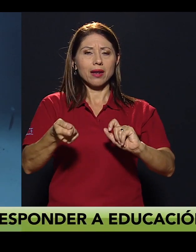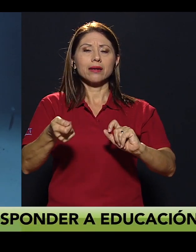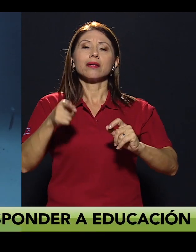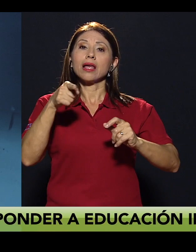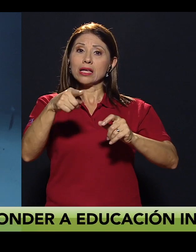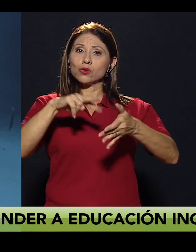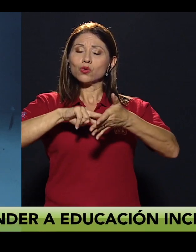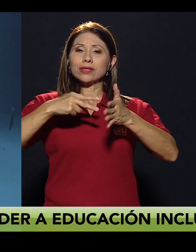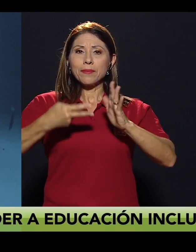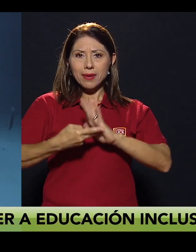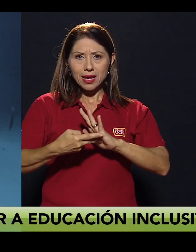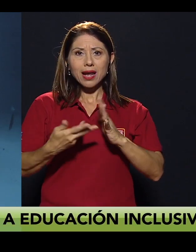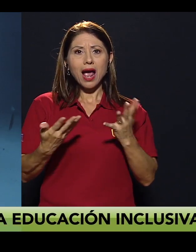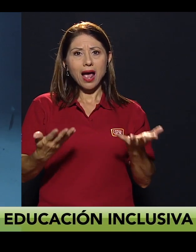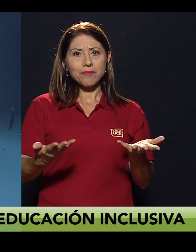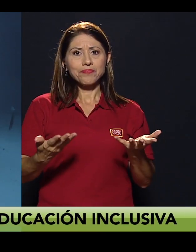implica